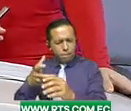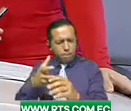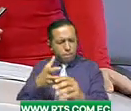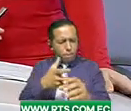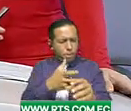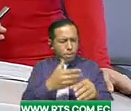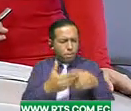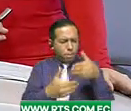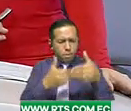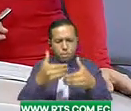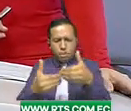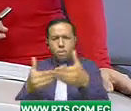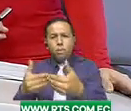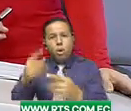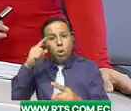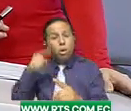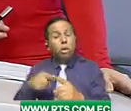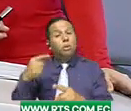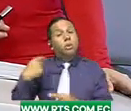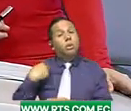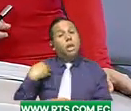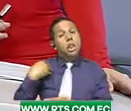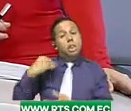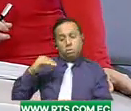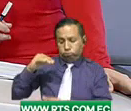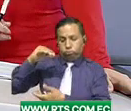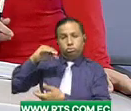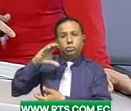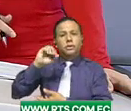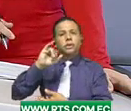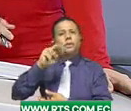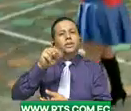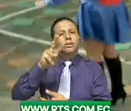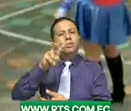la disponibilidad de dosis de Sinovac. Veamos.